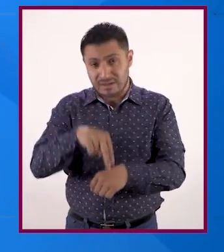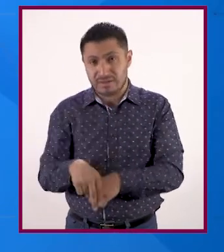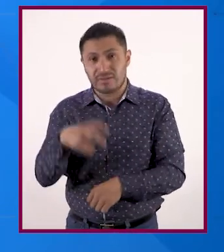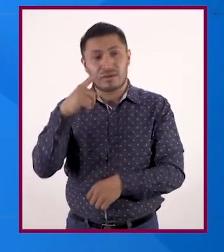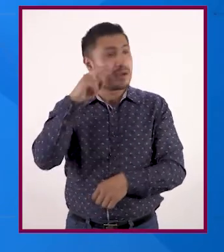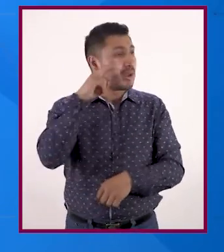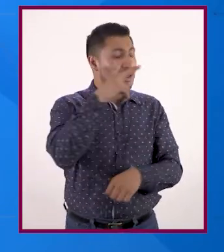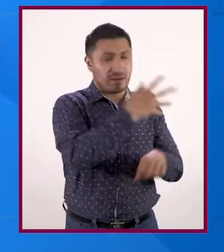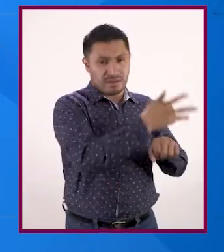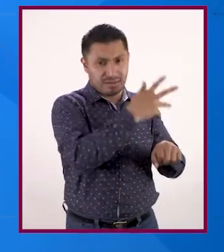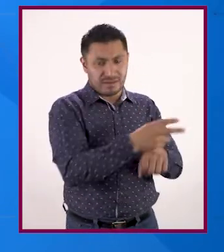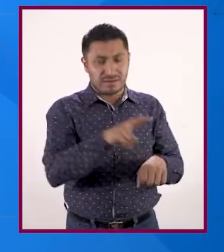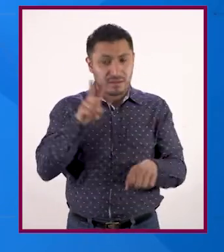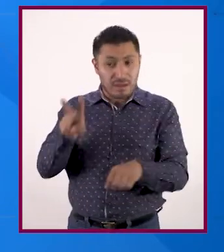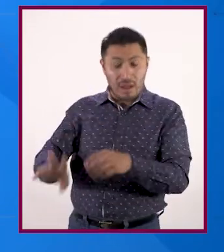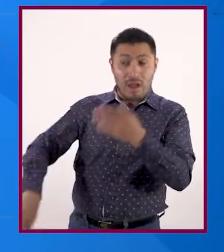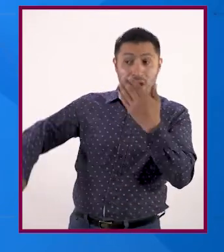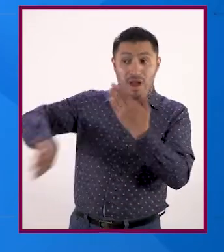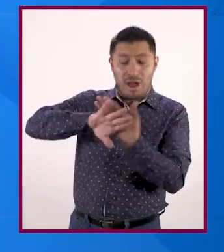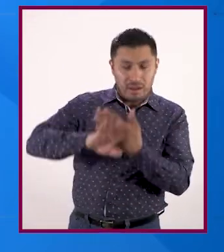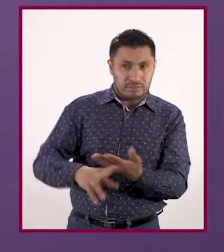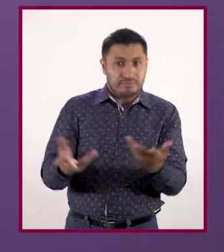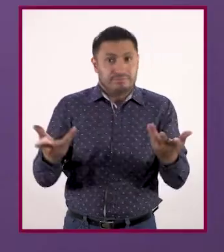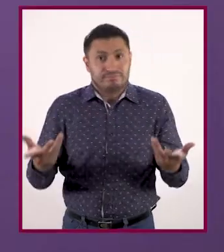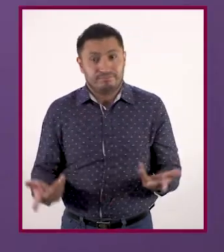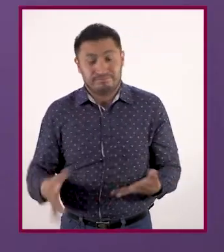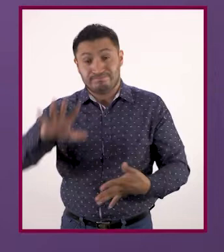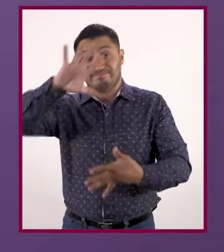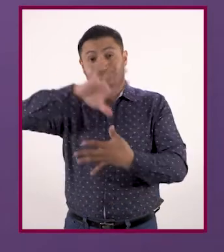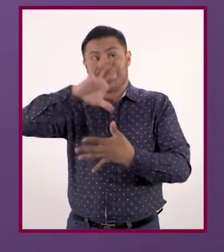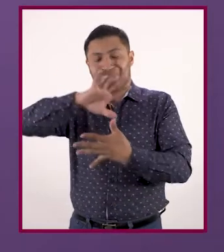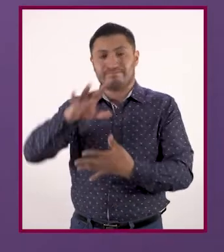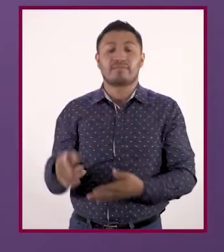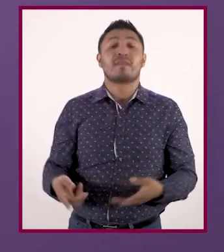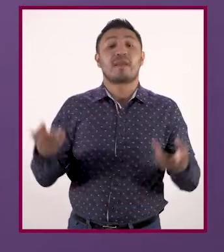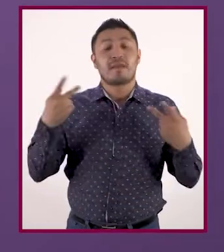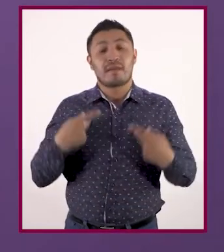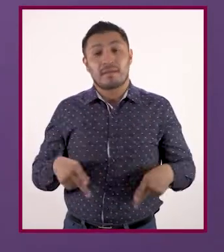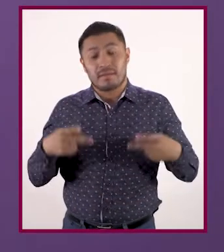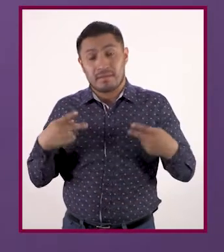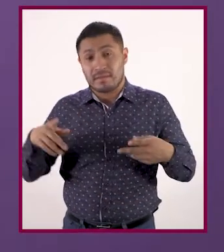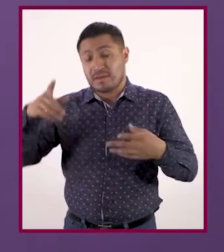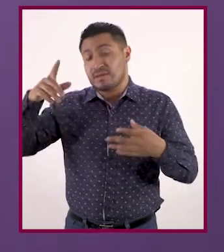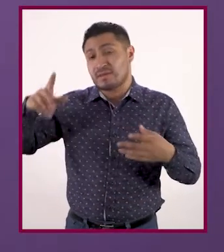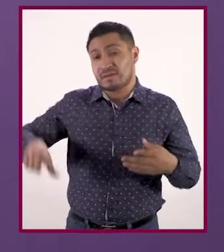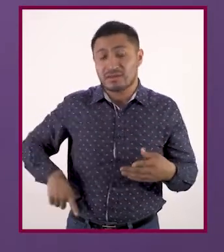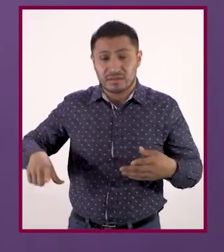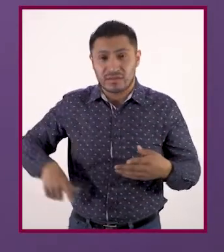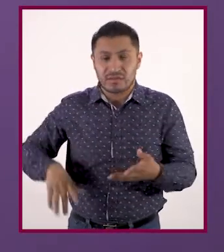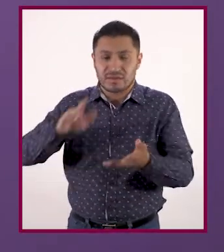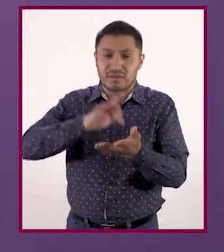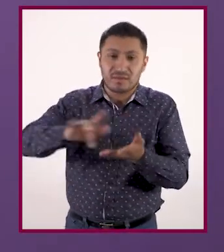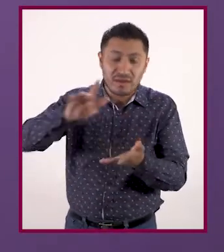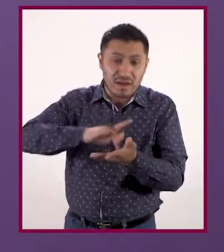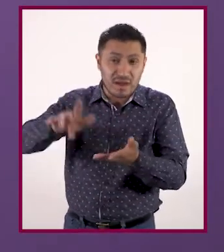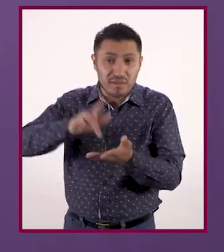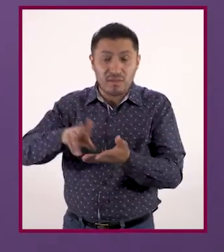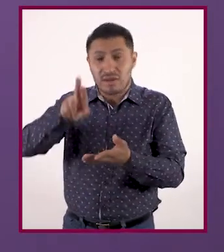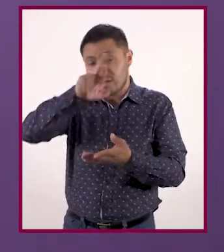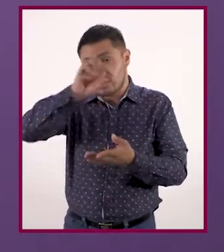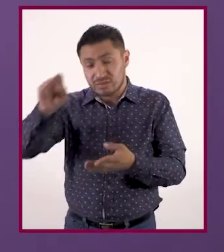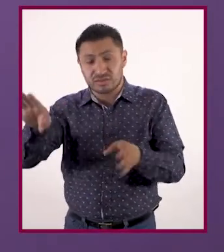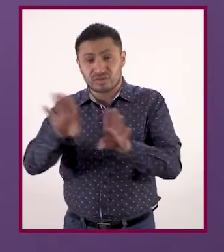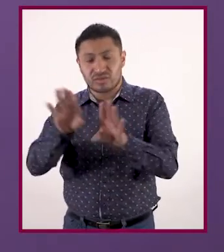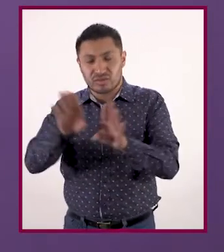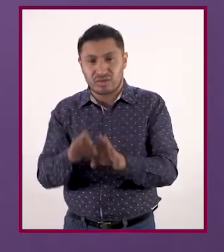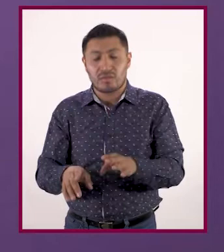amenaza al capitalismo que imperaba en el continente quienes apoyaron a los gobiernos socialistas de las naciones latinoamericanas se